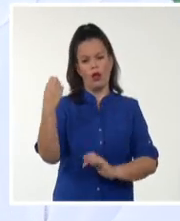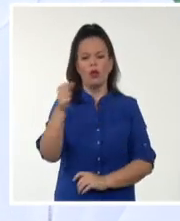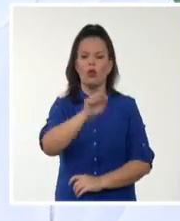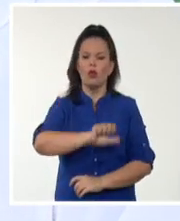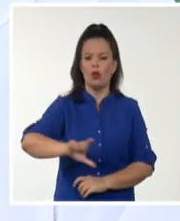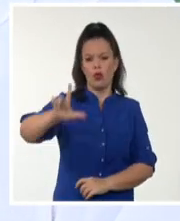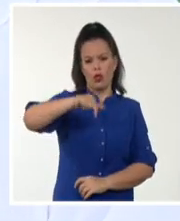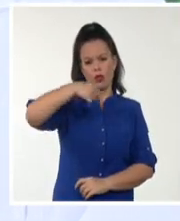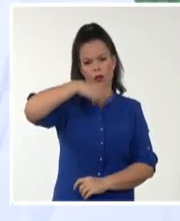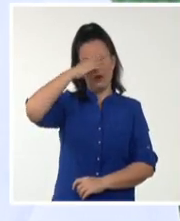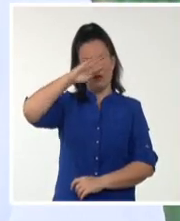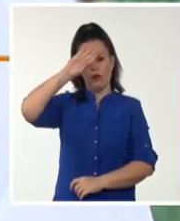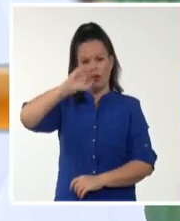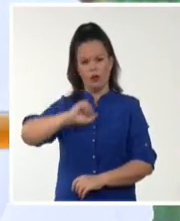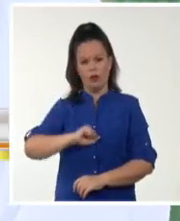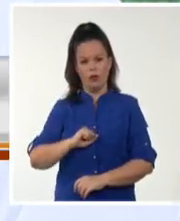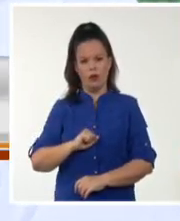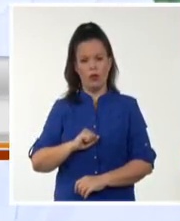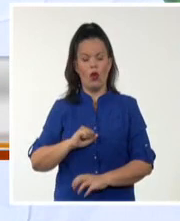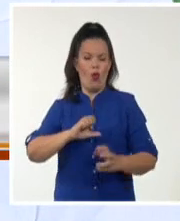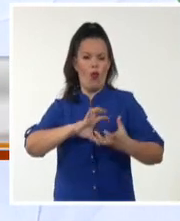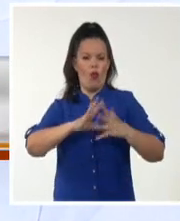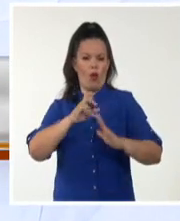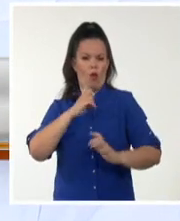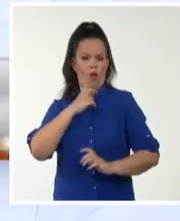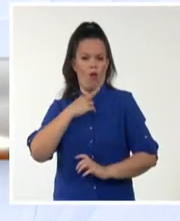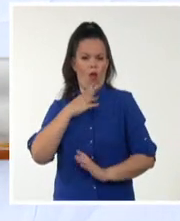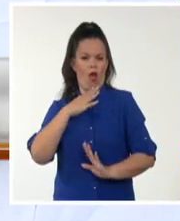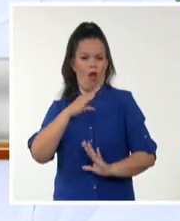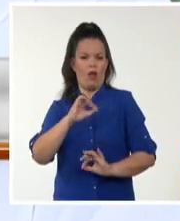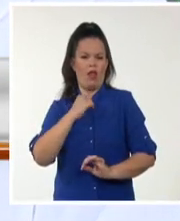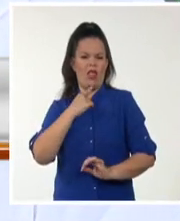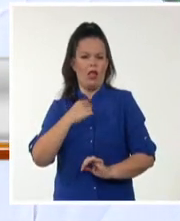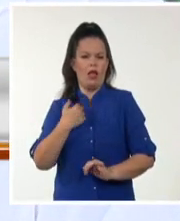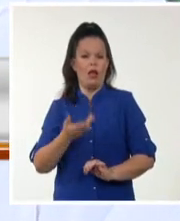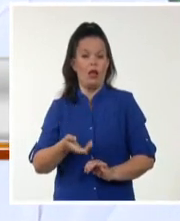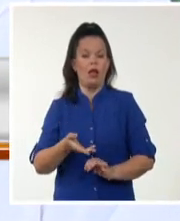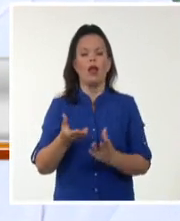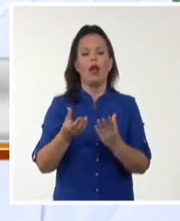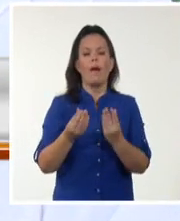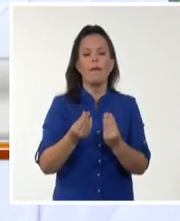diría, entre muchas de sus importantes